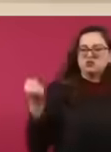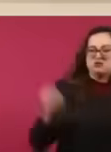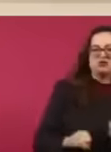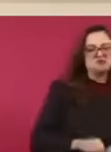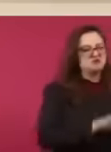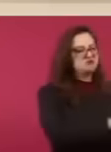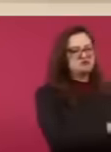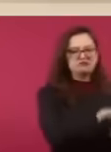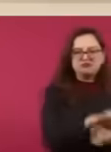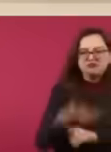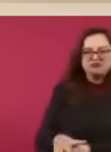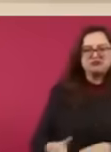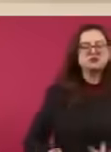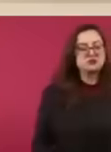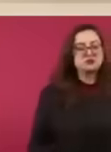se fascina